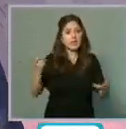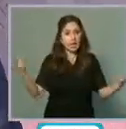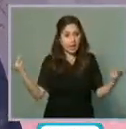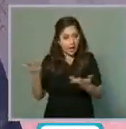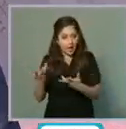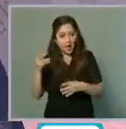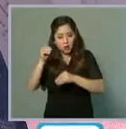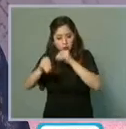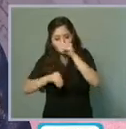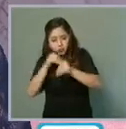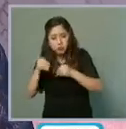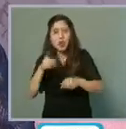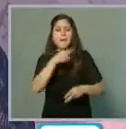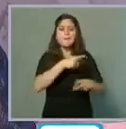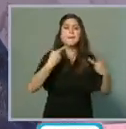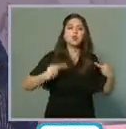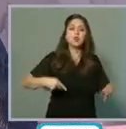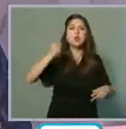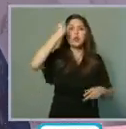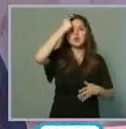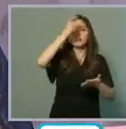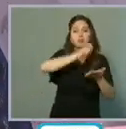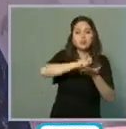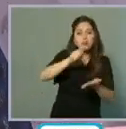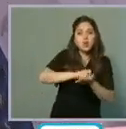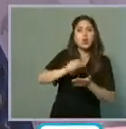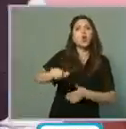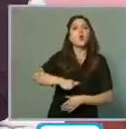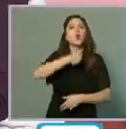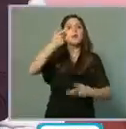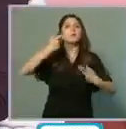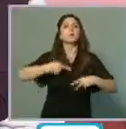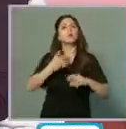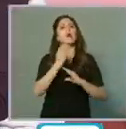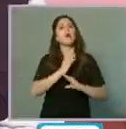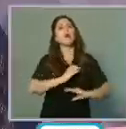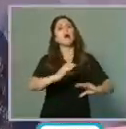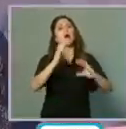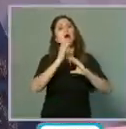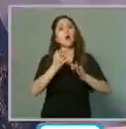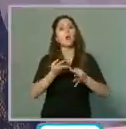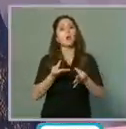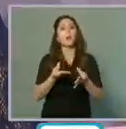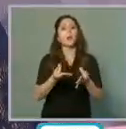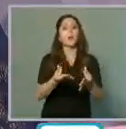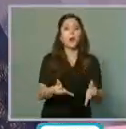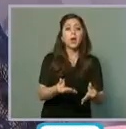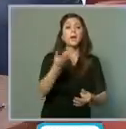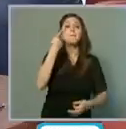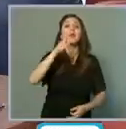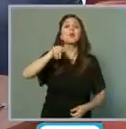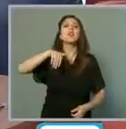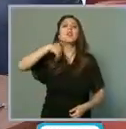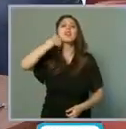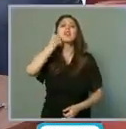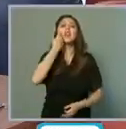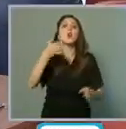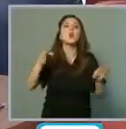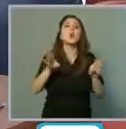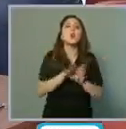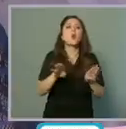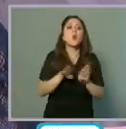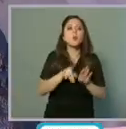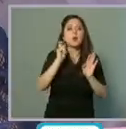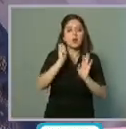gente que sí escribe, con la gente que interpreta y interpreta maravillosamente, pero como una nueva ola